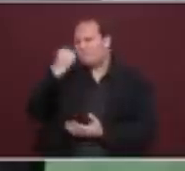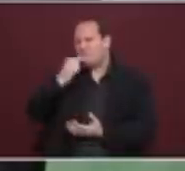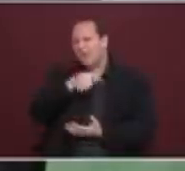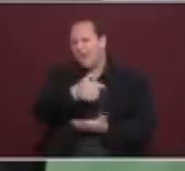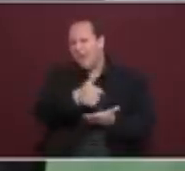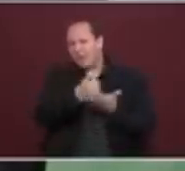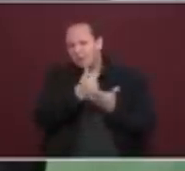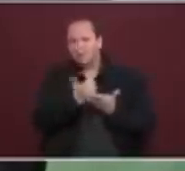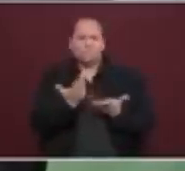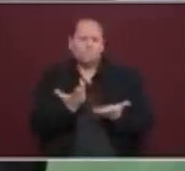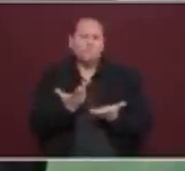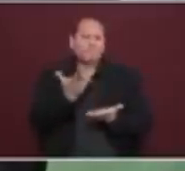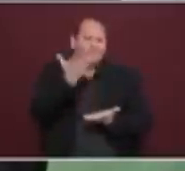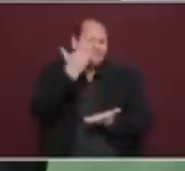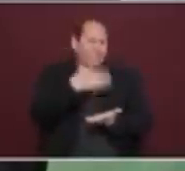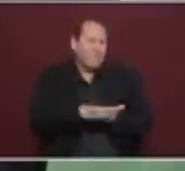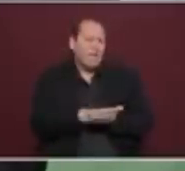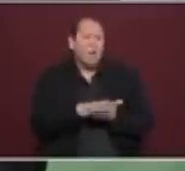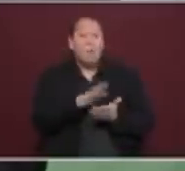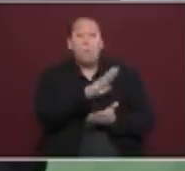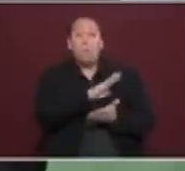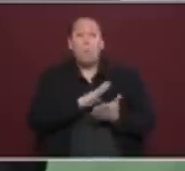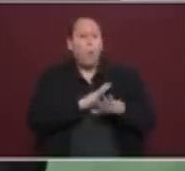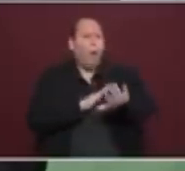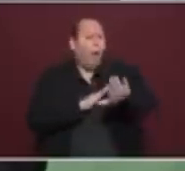todo ese municipio